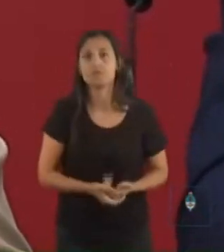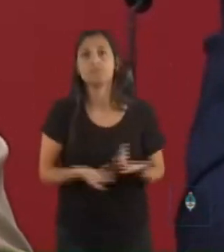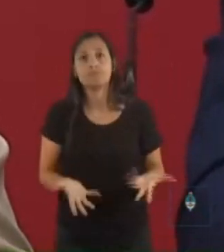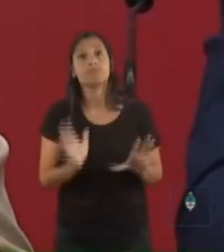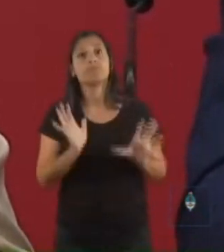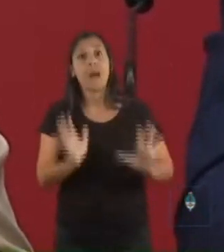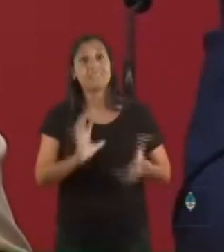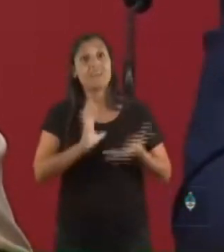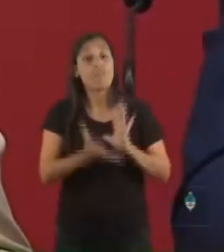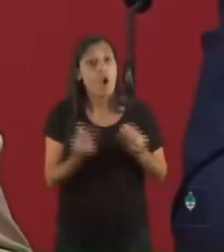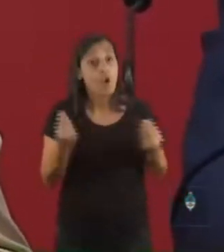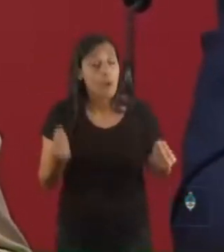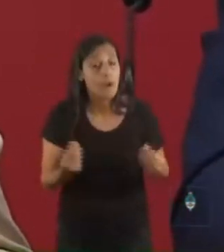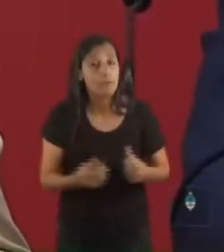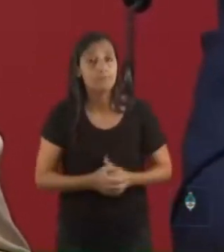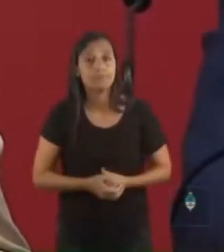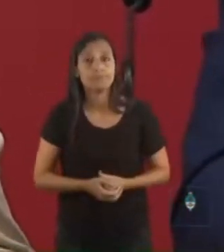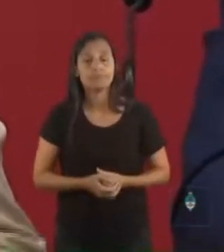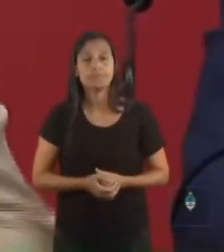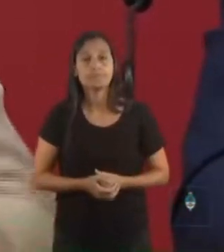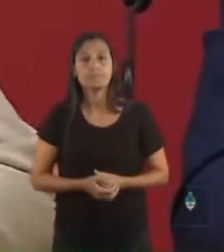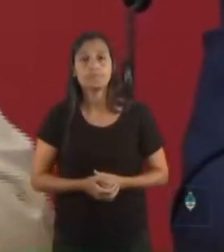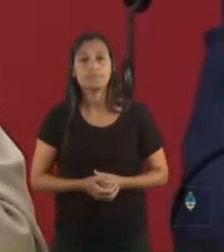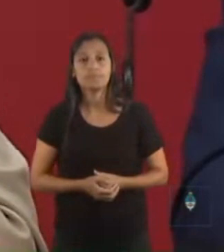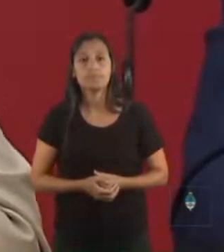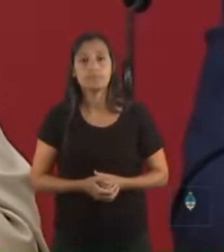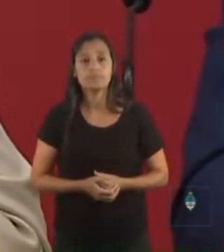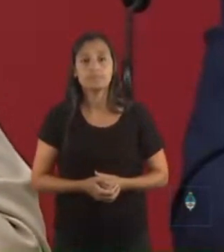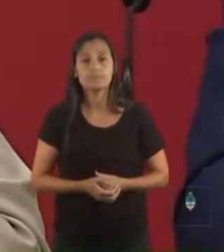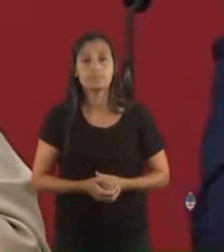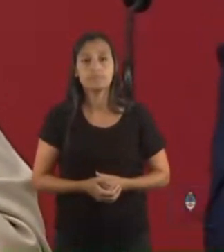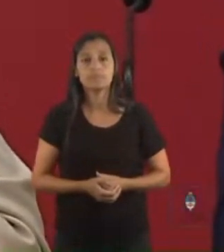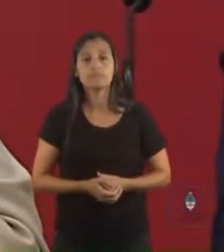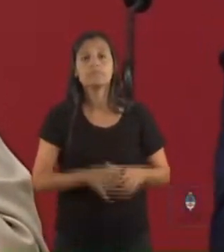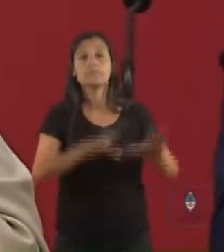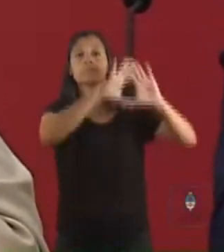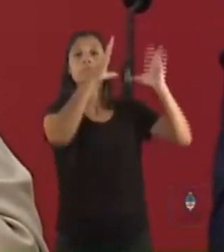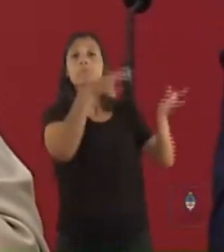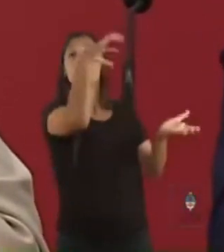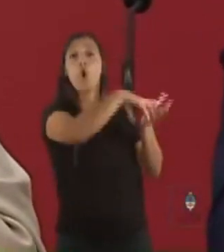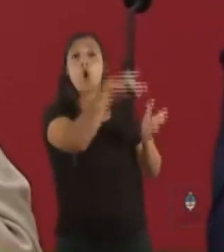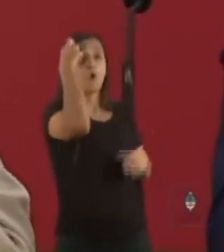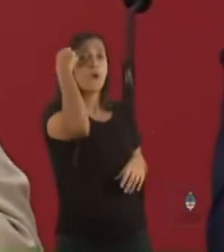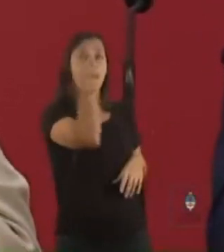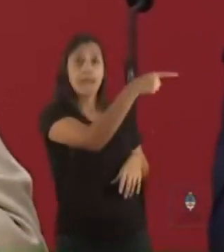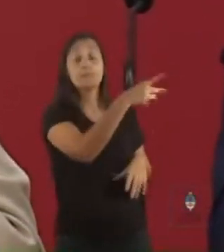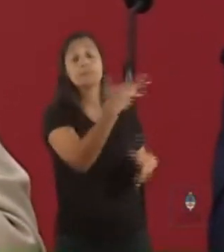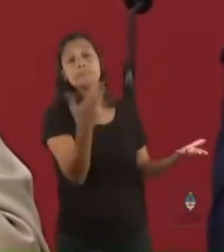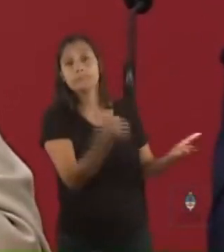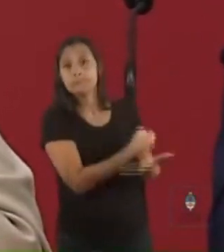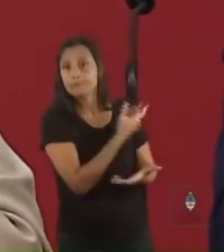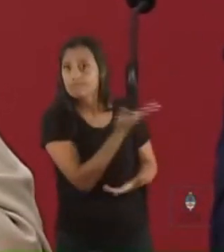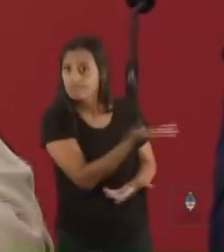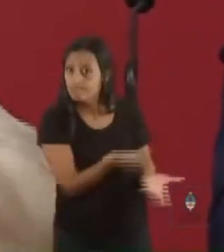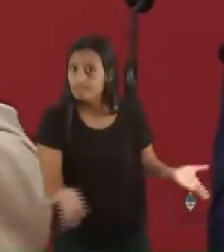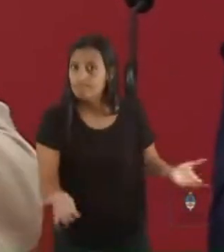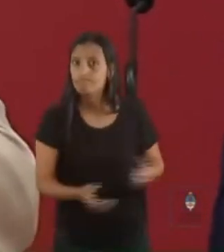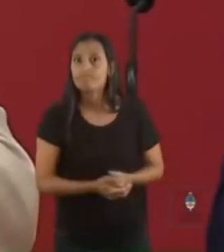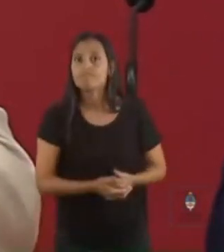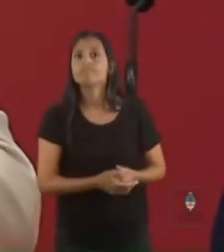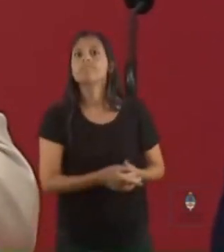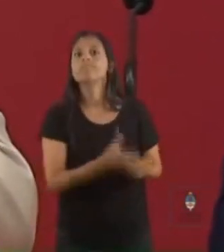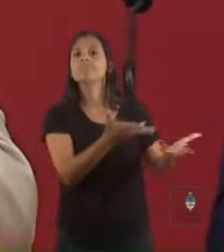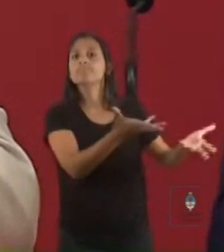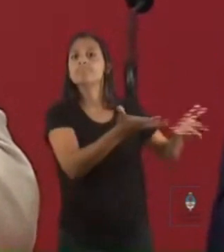a nivel de El Congreso de la nación que lamentablemente no nos